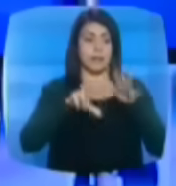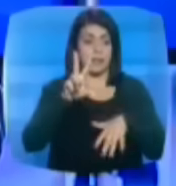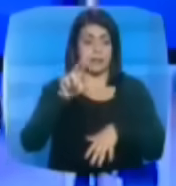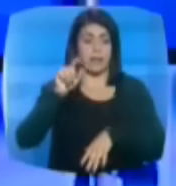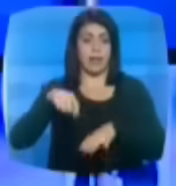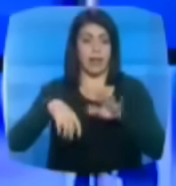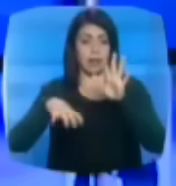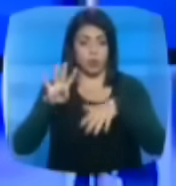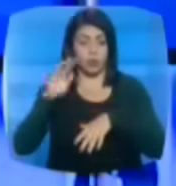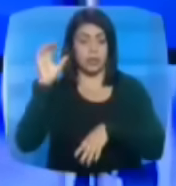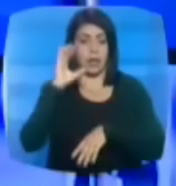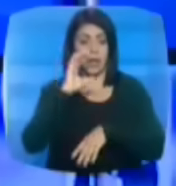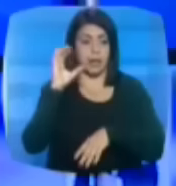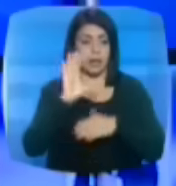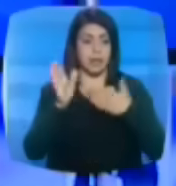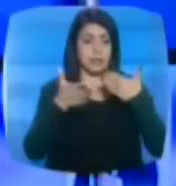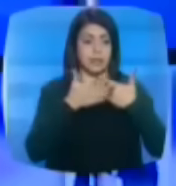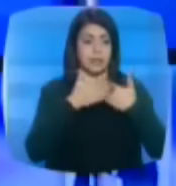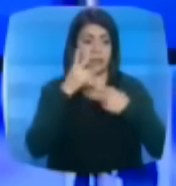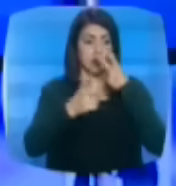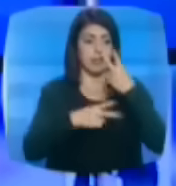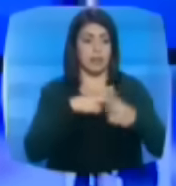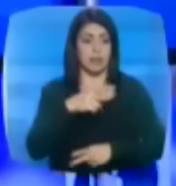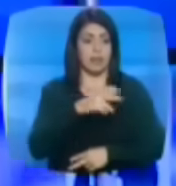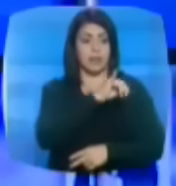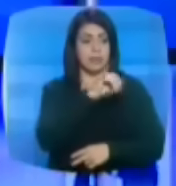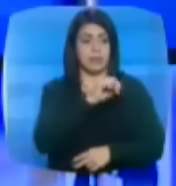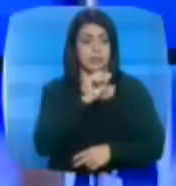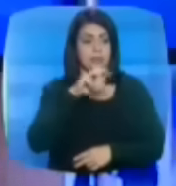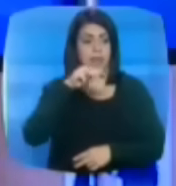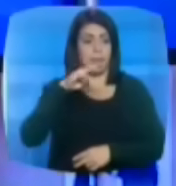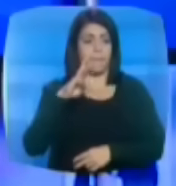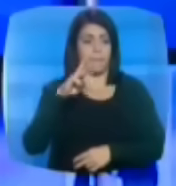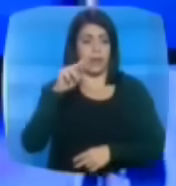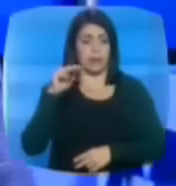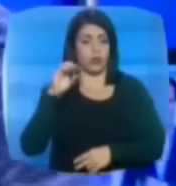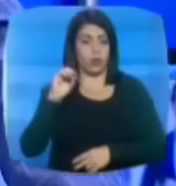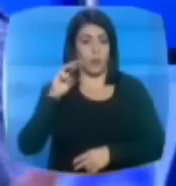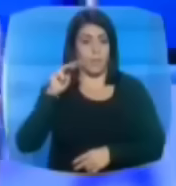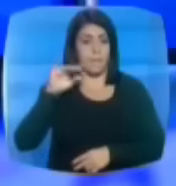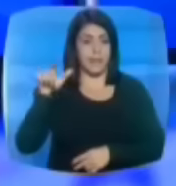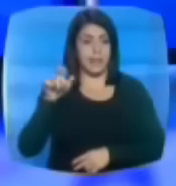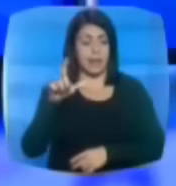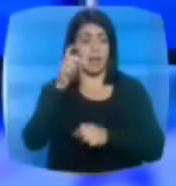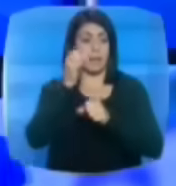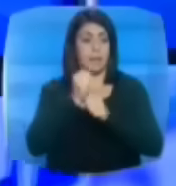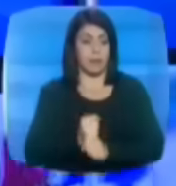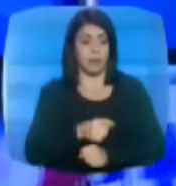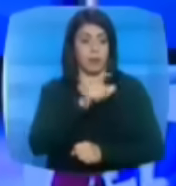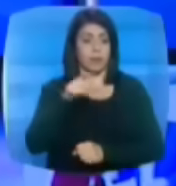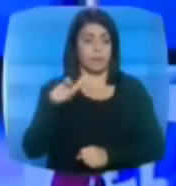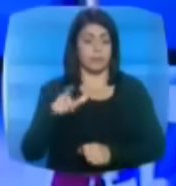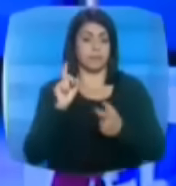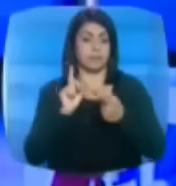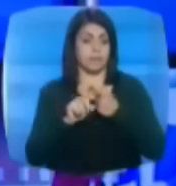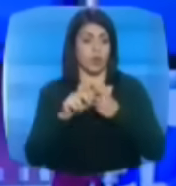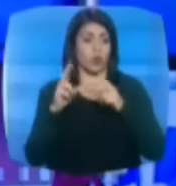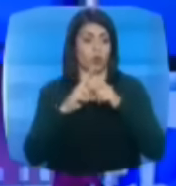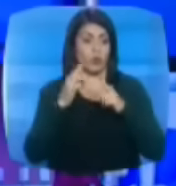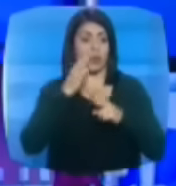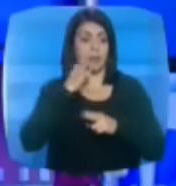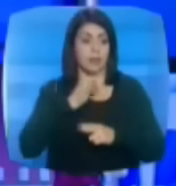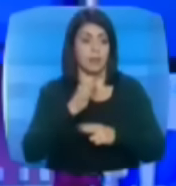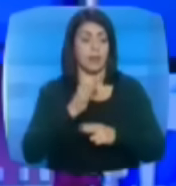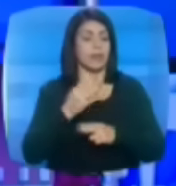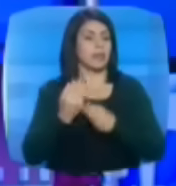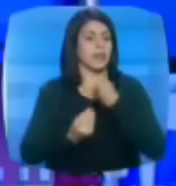el 14 acá en Caracas, en el cierre de gira, @ZambranoMiguel, por allí está toda la información. Y nada, esperemos que las personas, uno, conozcan realmente